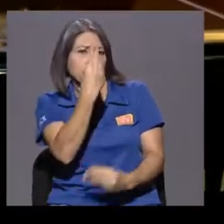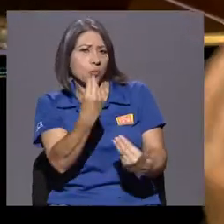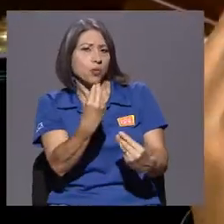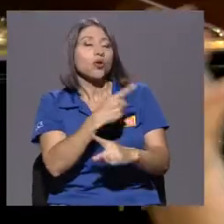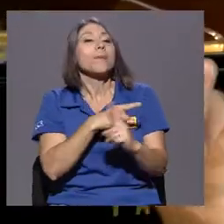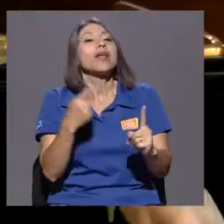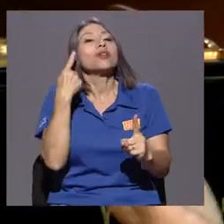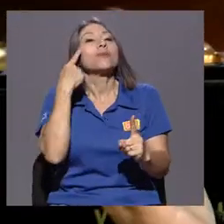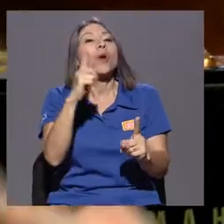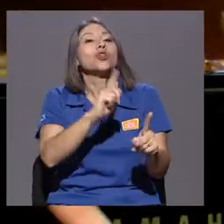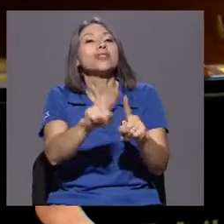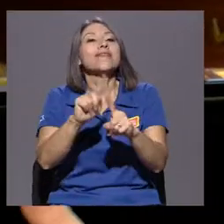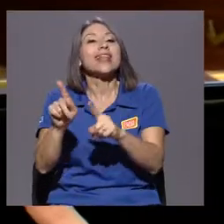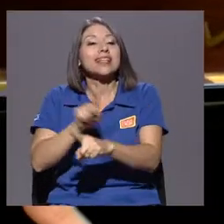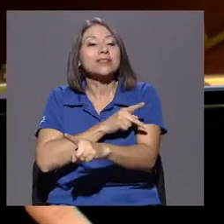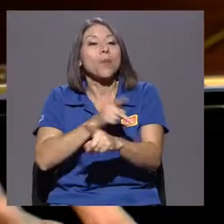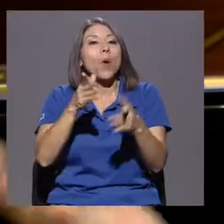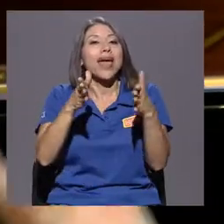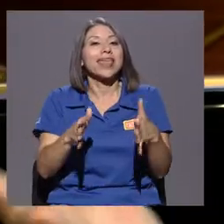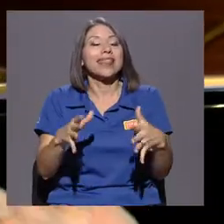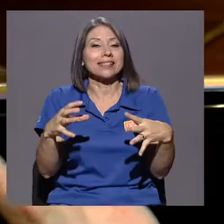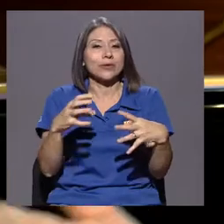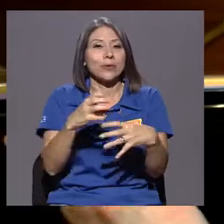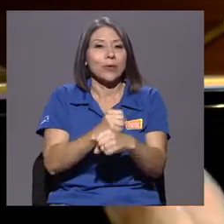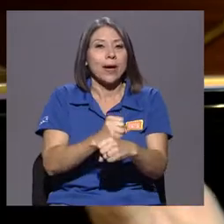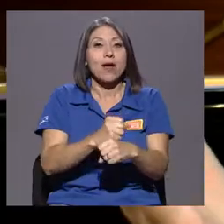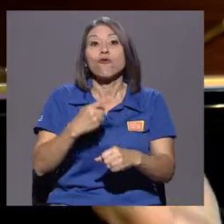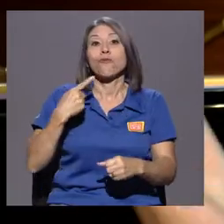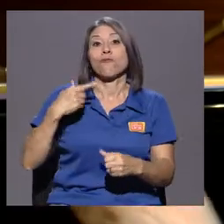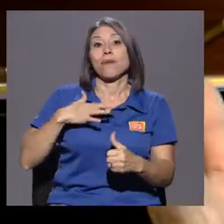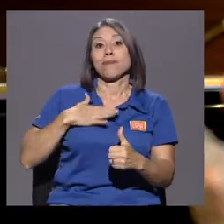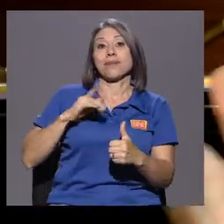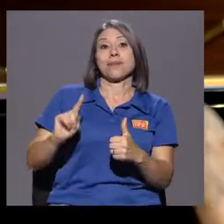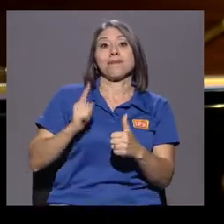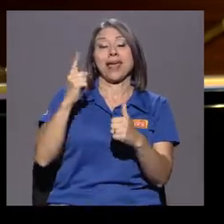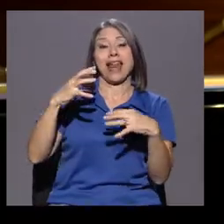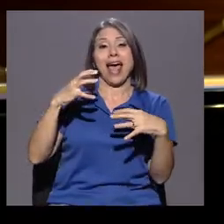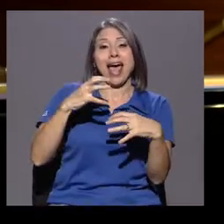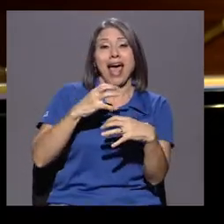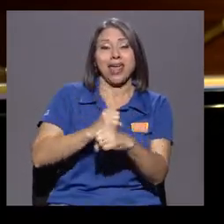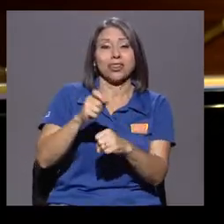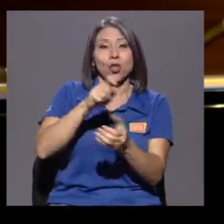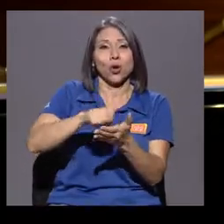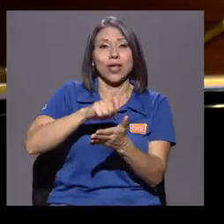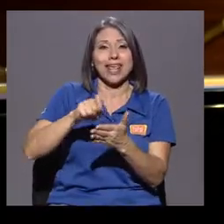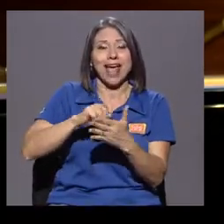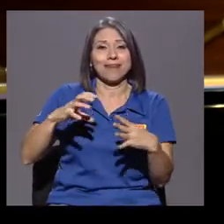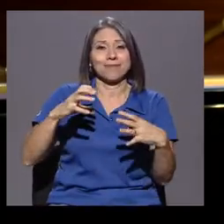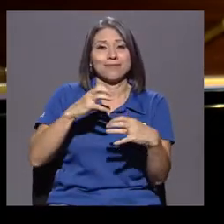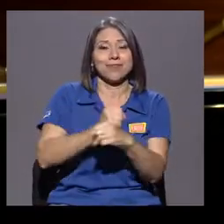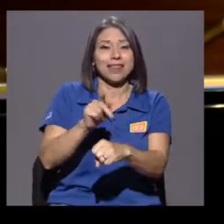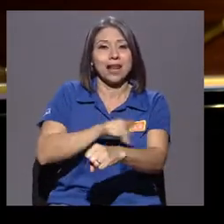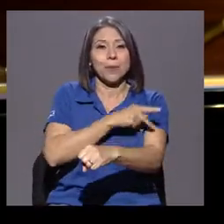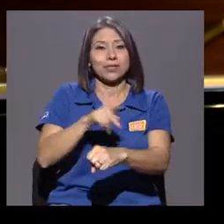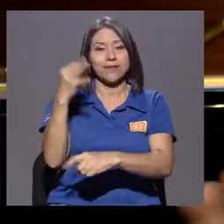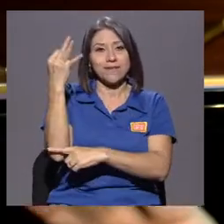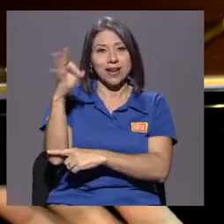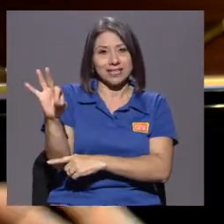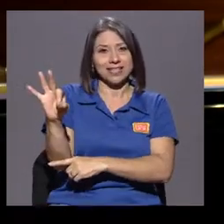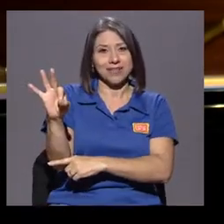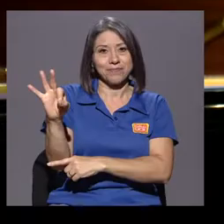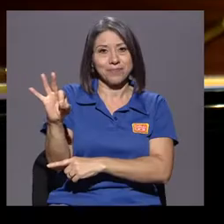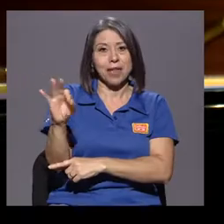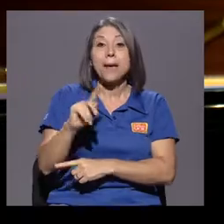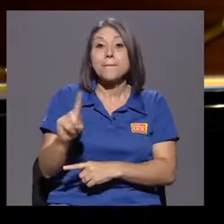fue mi primera antología debo confesarte asumir primera antología de la poesía francesa las primeras antologías son como las